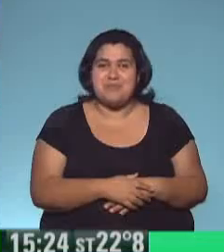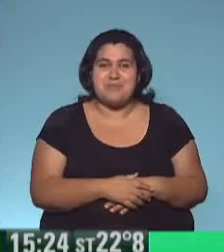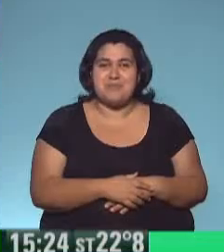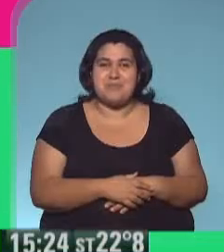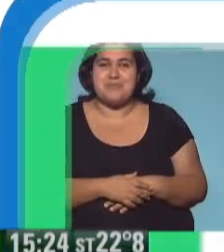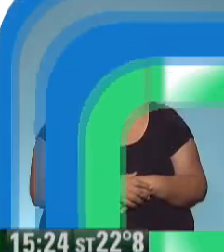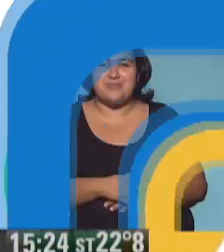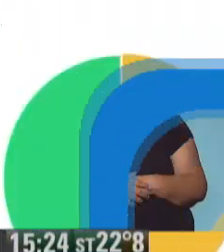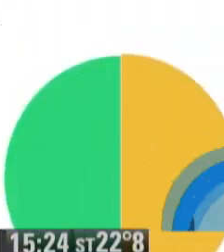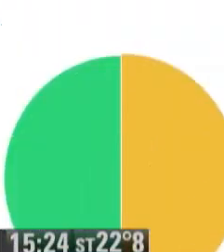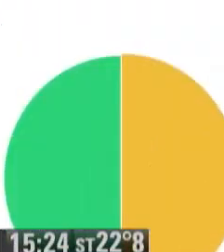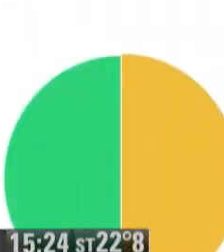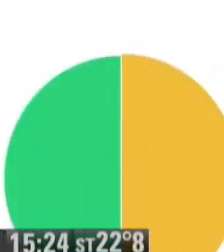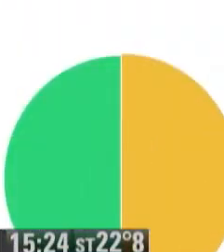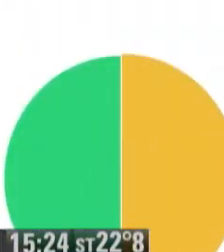¡Gracias!